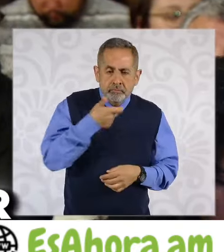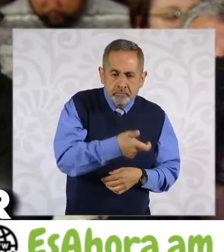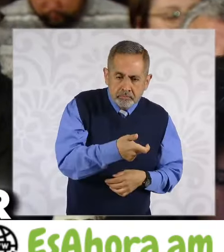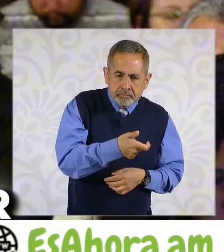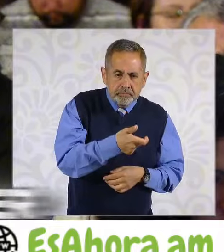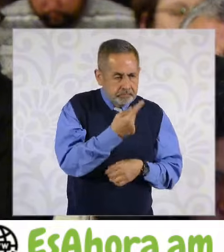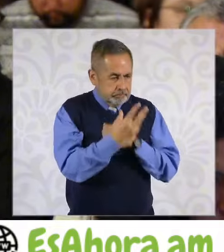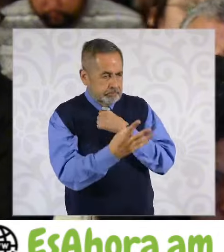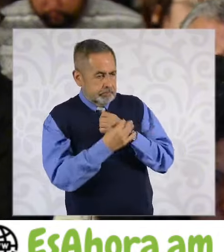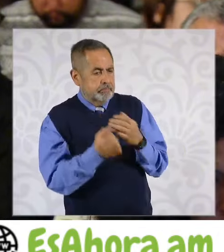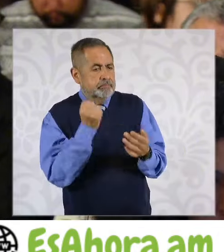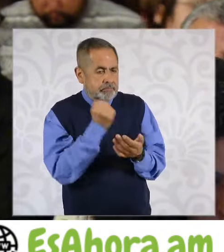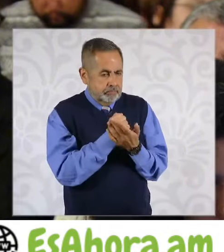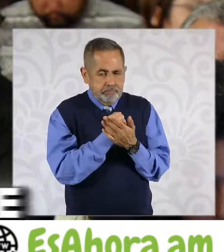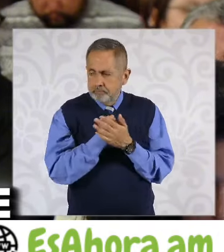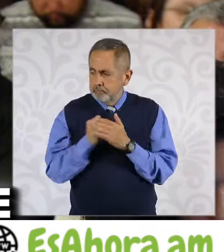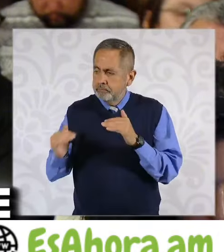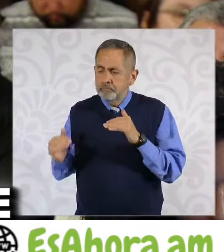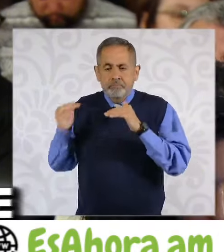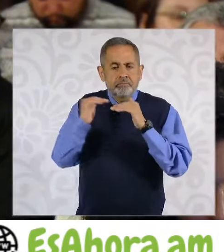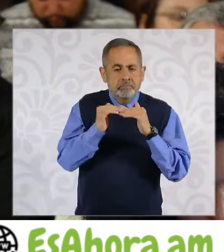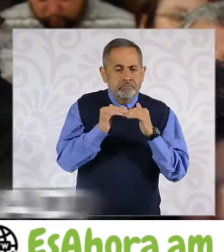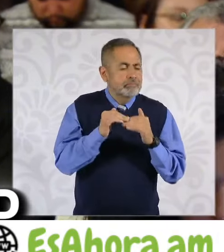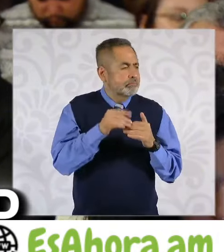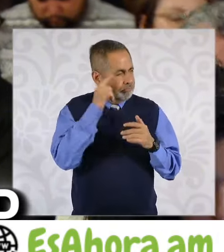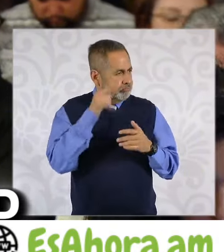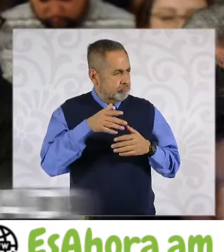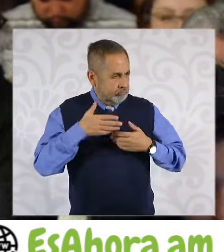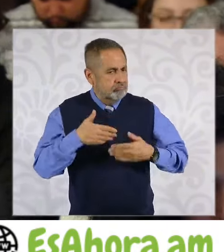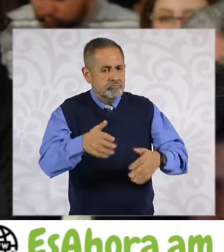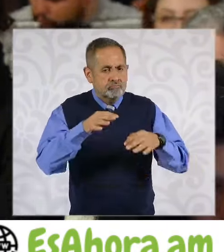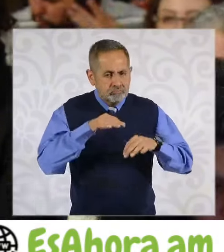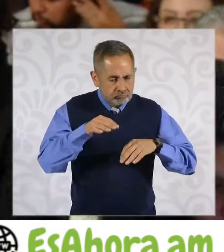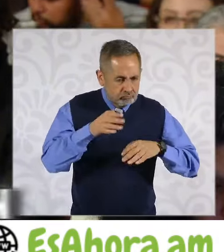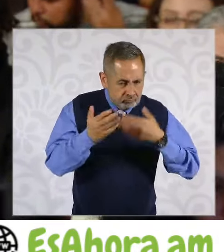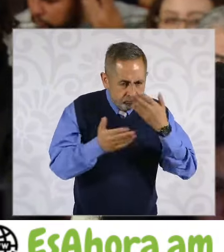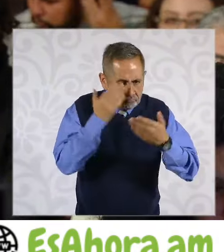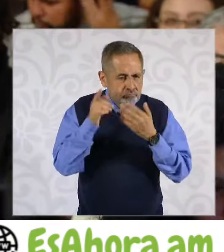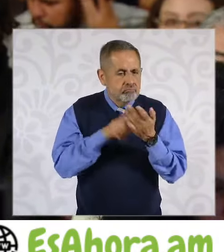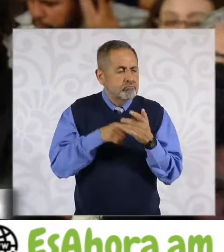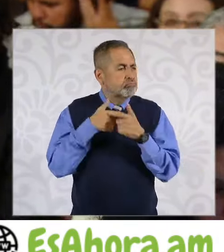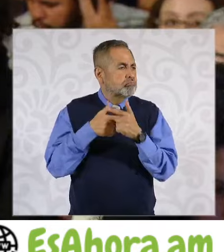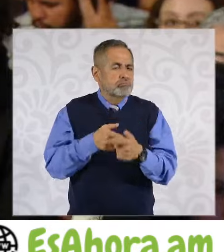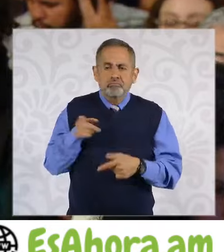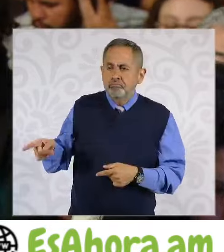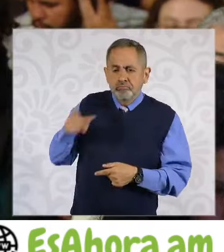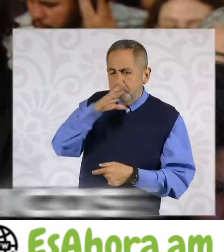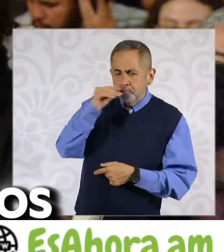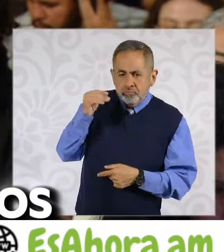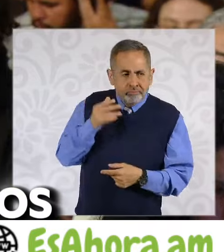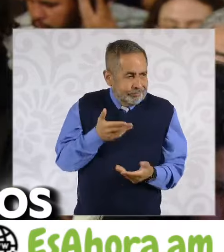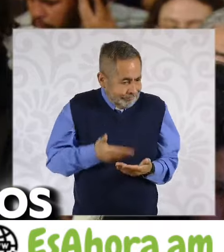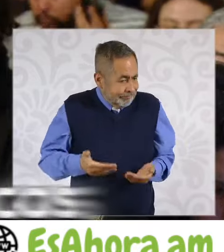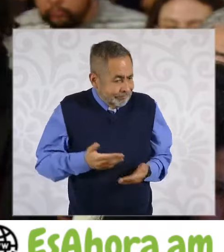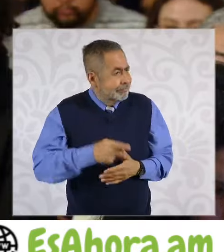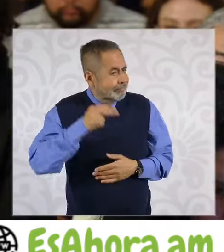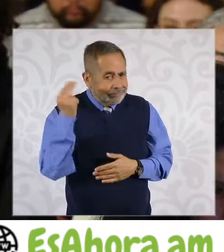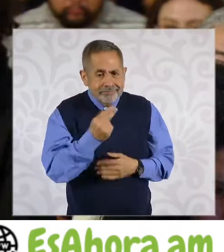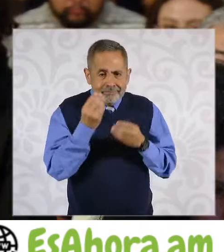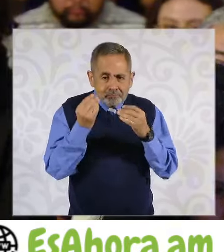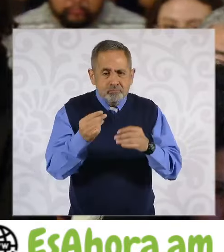para poder tener esa validación de la especialidad que hicieron en Cuba. Entonces, hoy en día que se requiere muchos